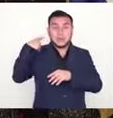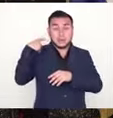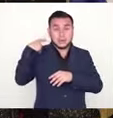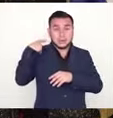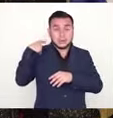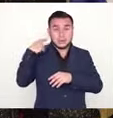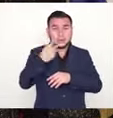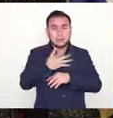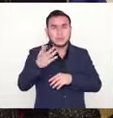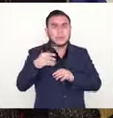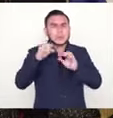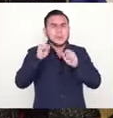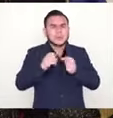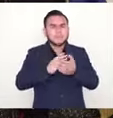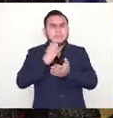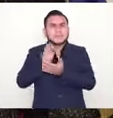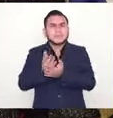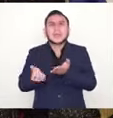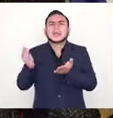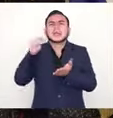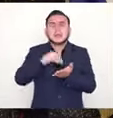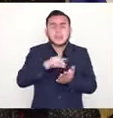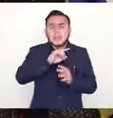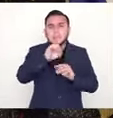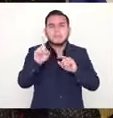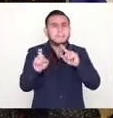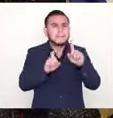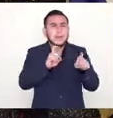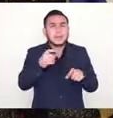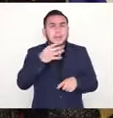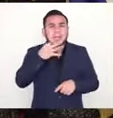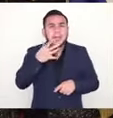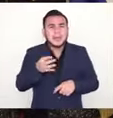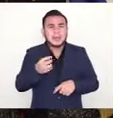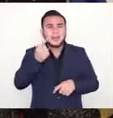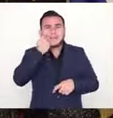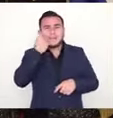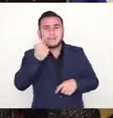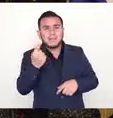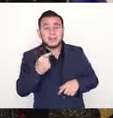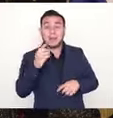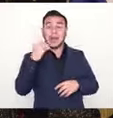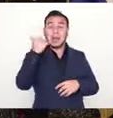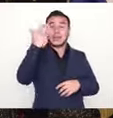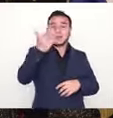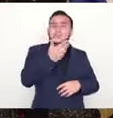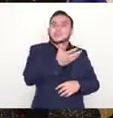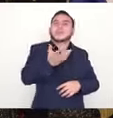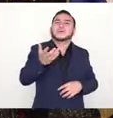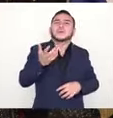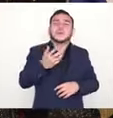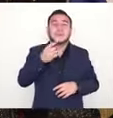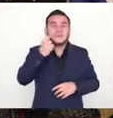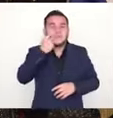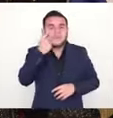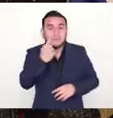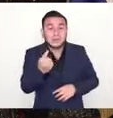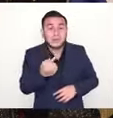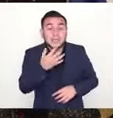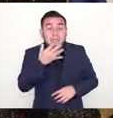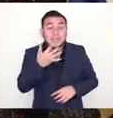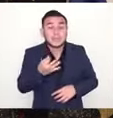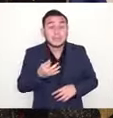nuevo a los mismos penal y si pueden volver a grabar y volver a preguntar y si encuentras te empujen uno ahí tal vez atrás y que busquen el que esté escondido tal vez